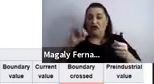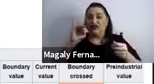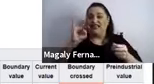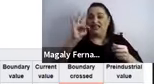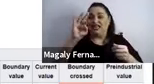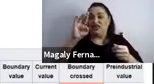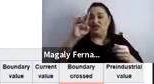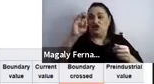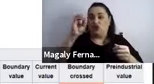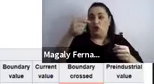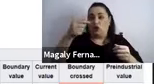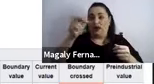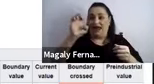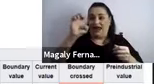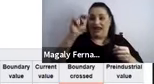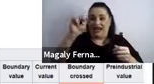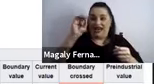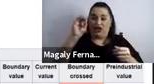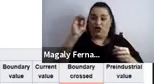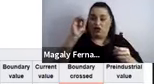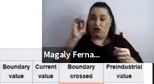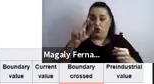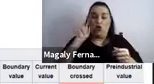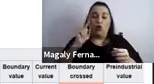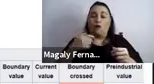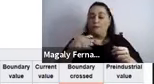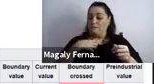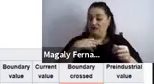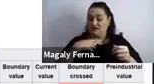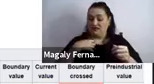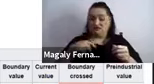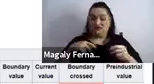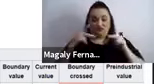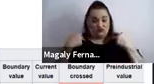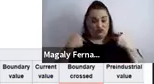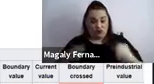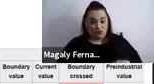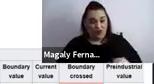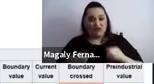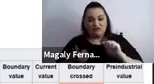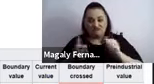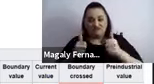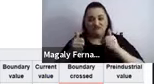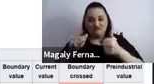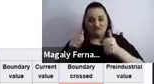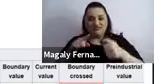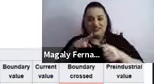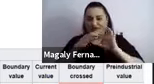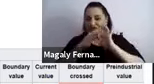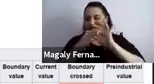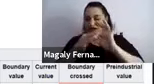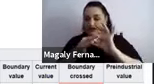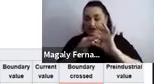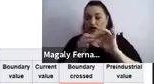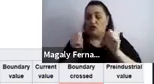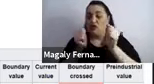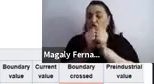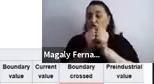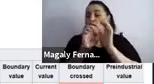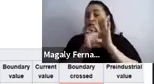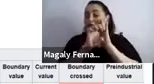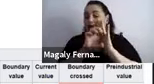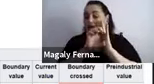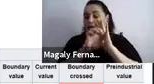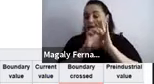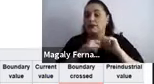atmósfera hacia los suelos, la pérdida de especies, y luego lo que ello tiene que ver con, por ejemplo,